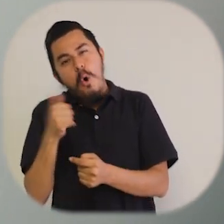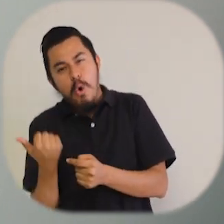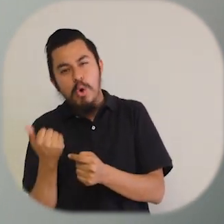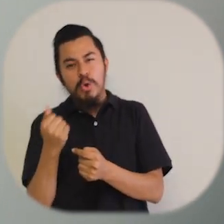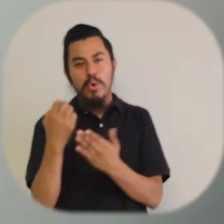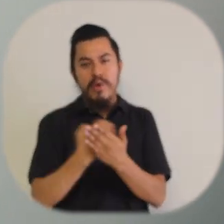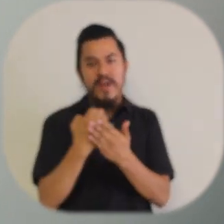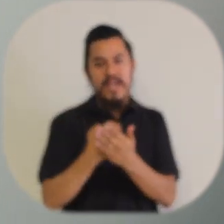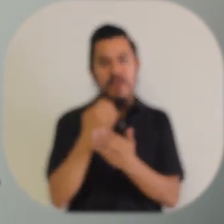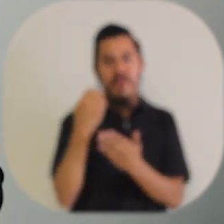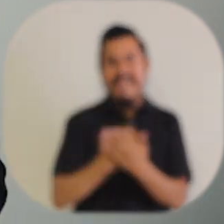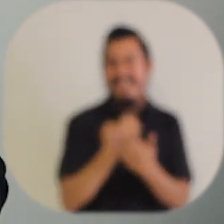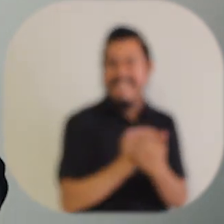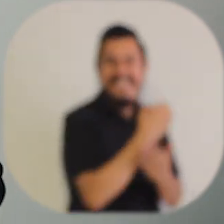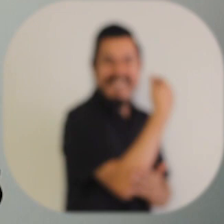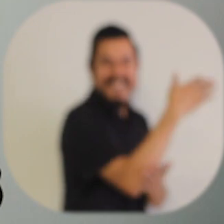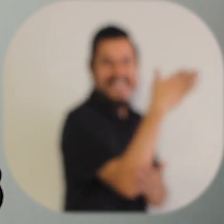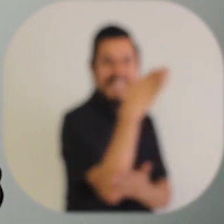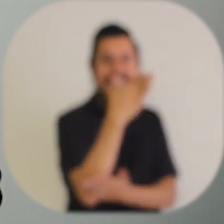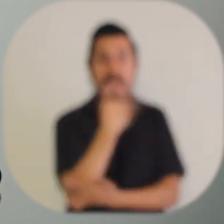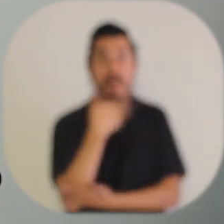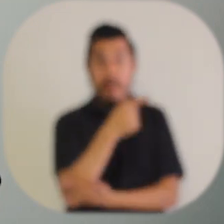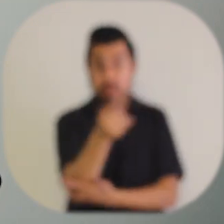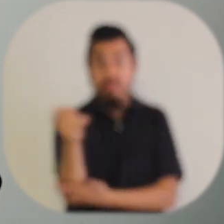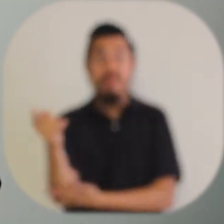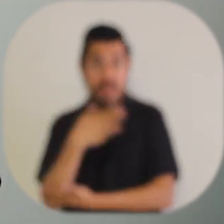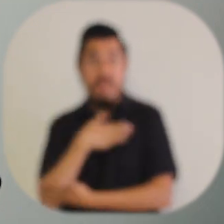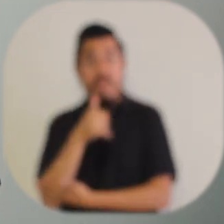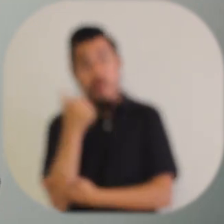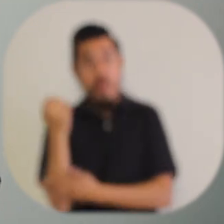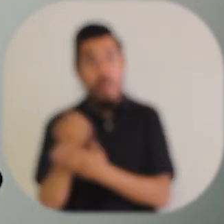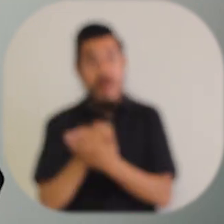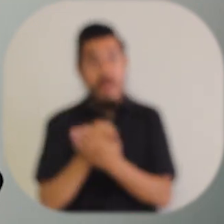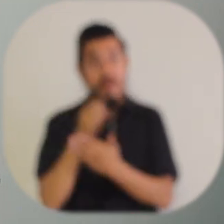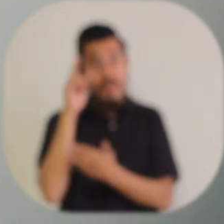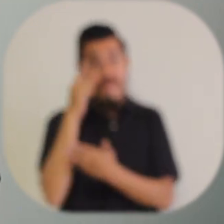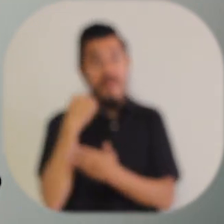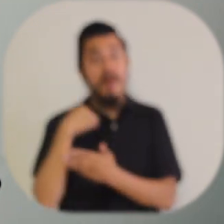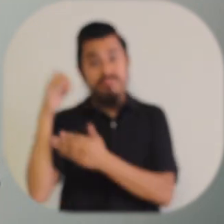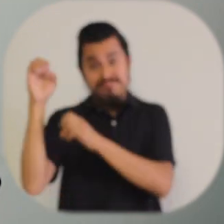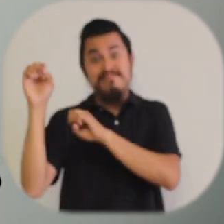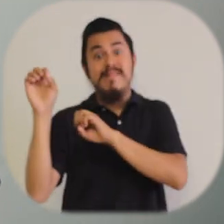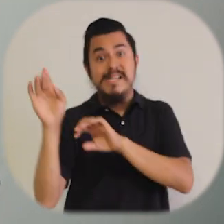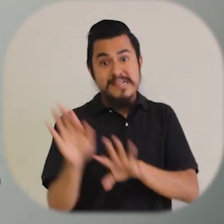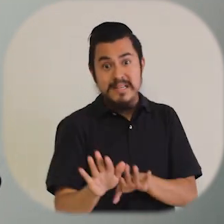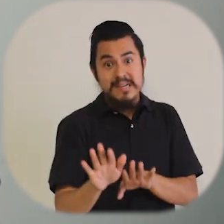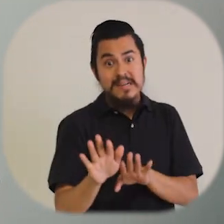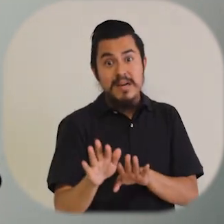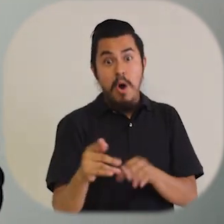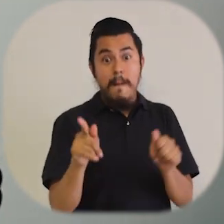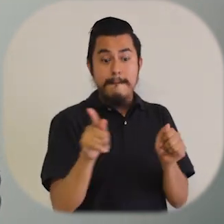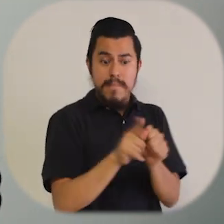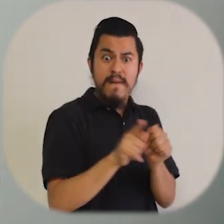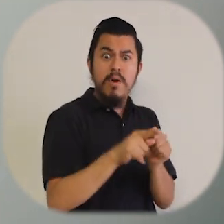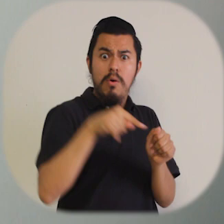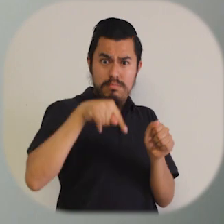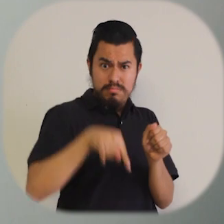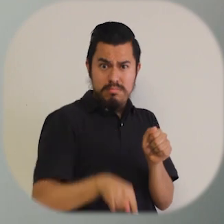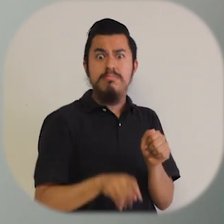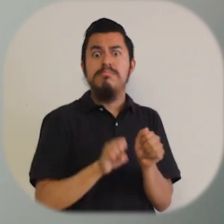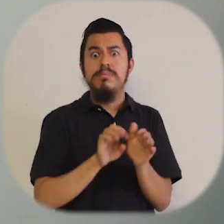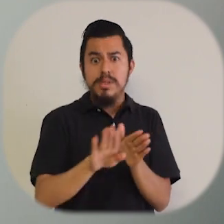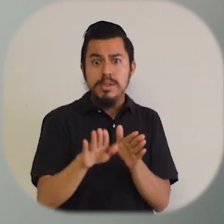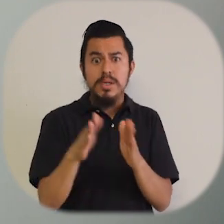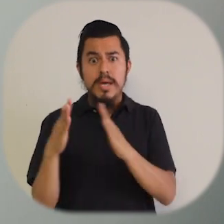otro evangelio, es ser malditos. El apóstol ahora está diciendo que la iglesia está